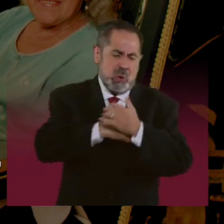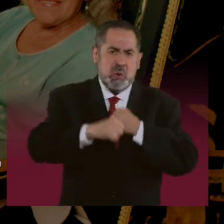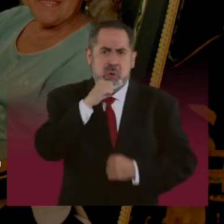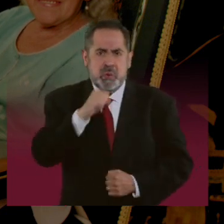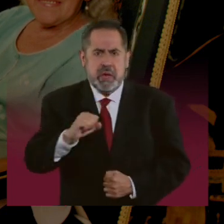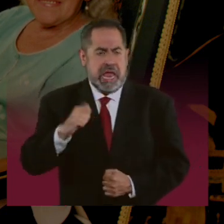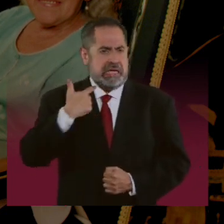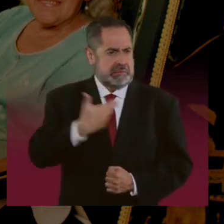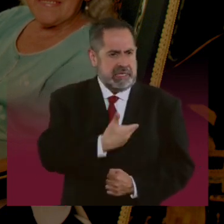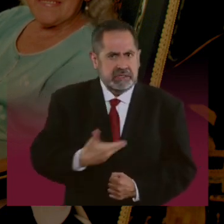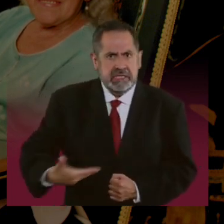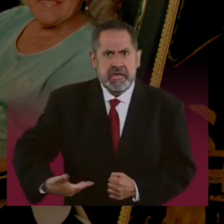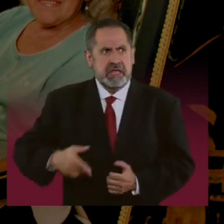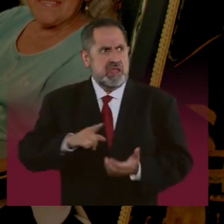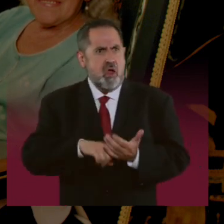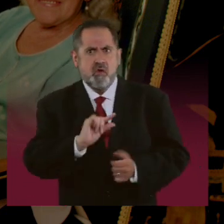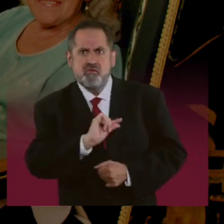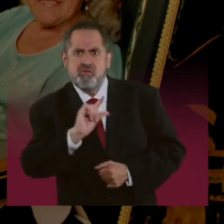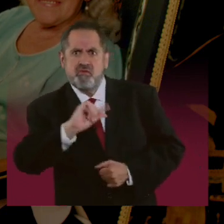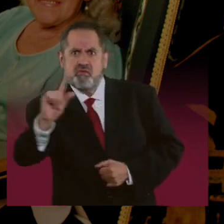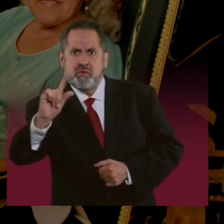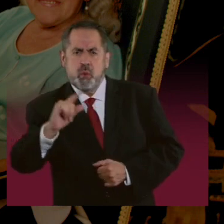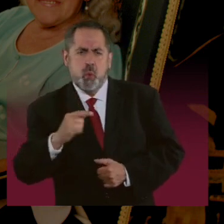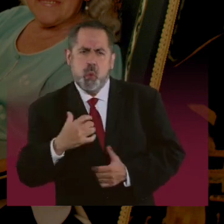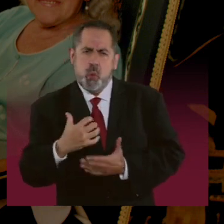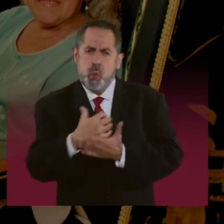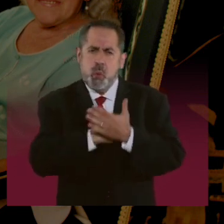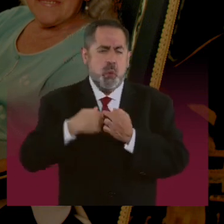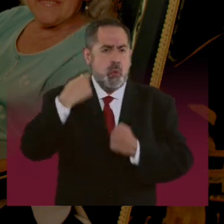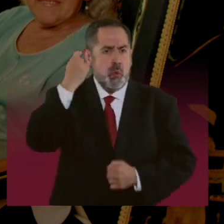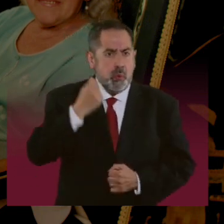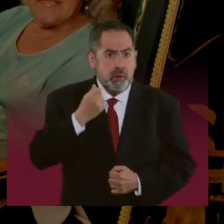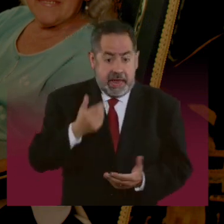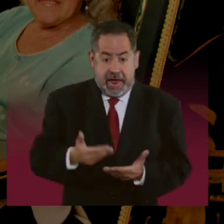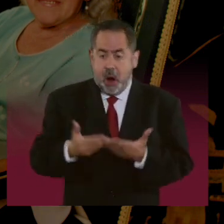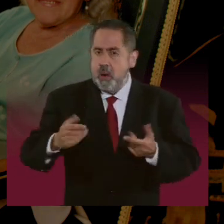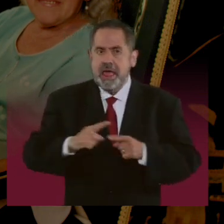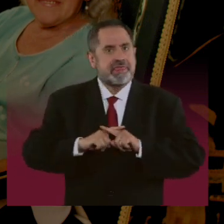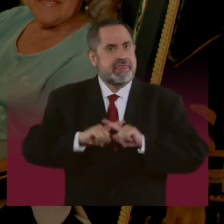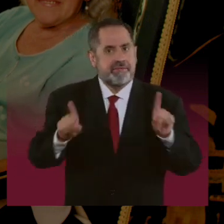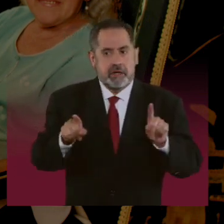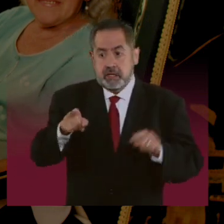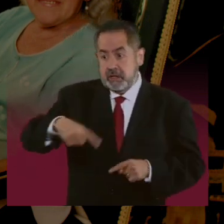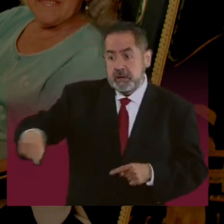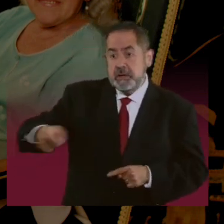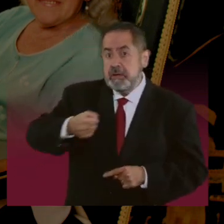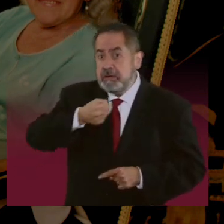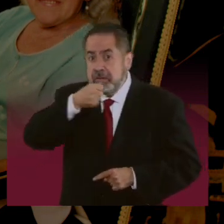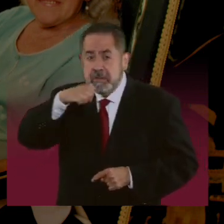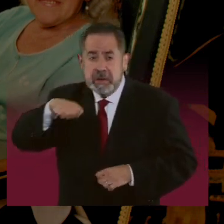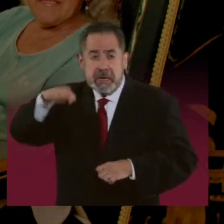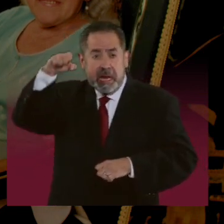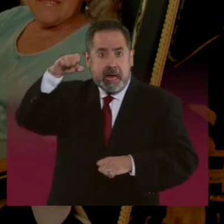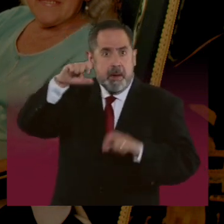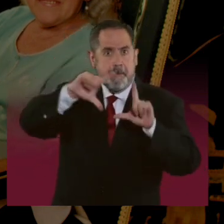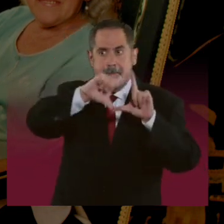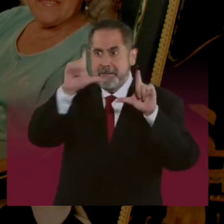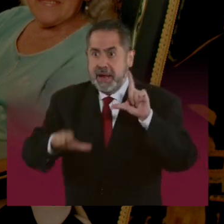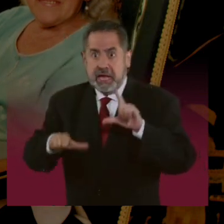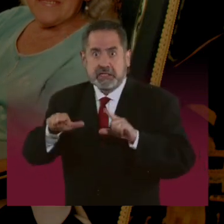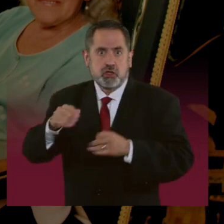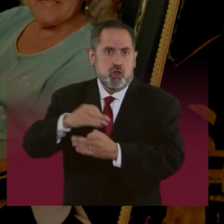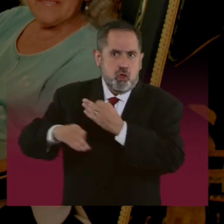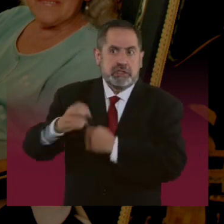para los altos funcionarios públicos ahora las pensiones son para todos los adultos mayores del